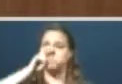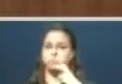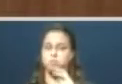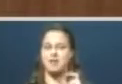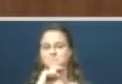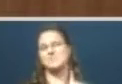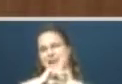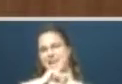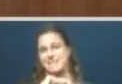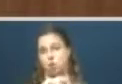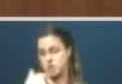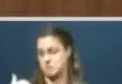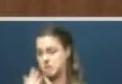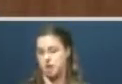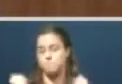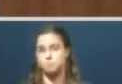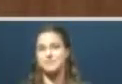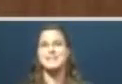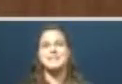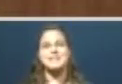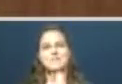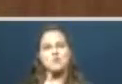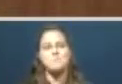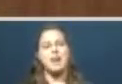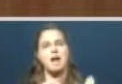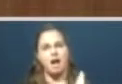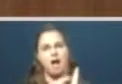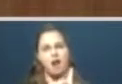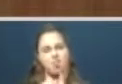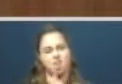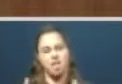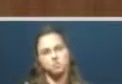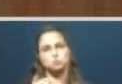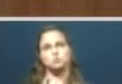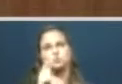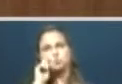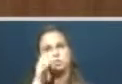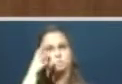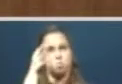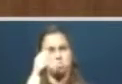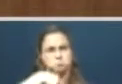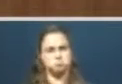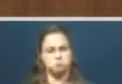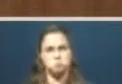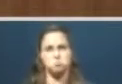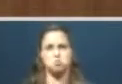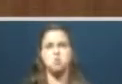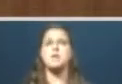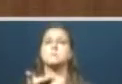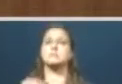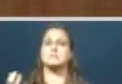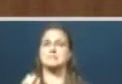alojamientos que acabamos de aprobar redundará en la calidad de este segmento turístico para cuya promoción será muy importante